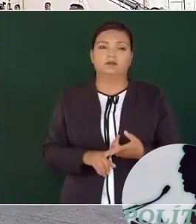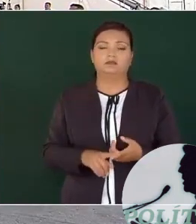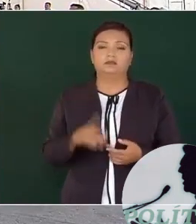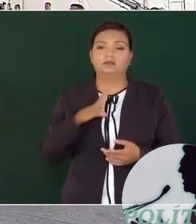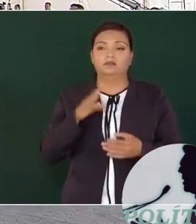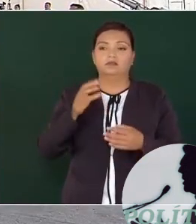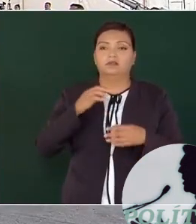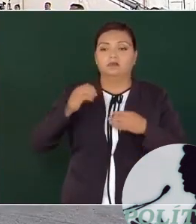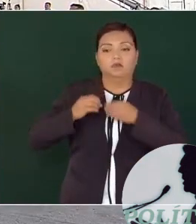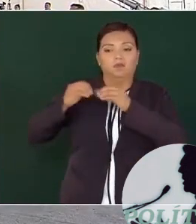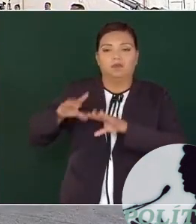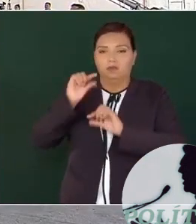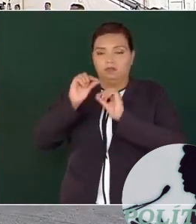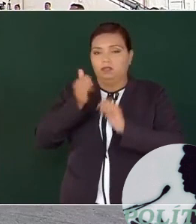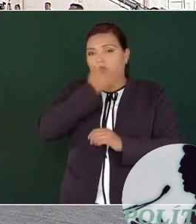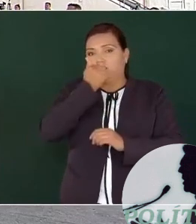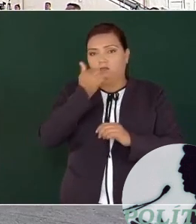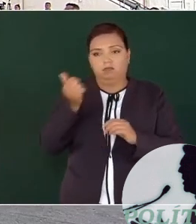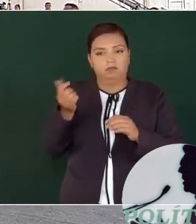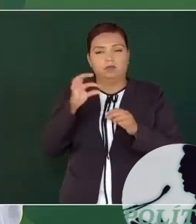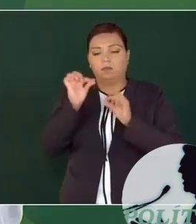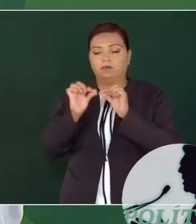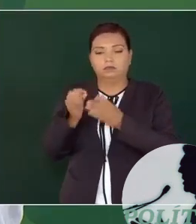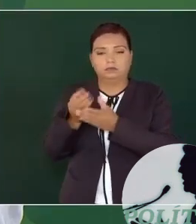están abandonando menos la escuela.